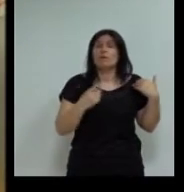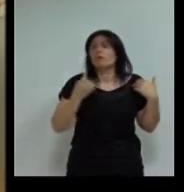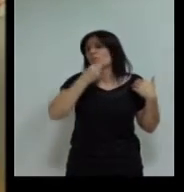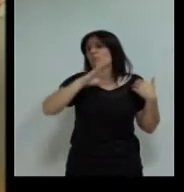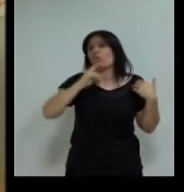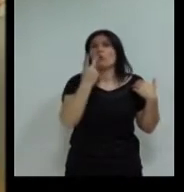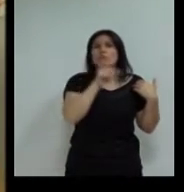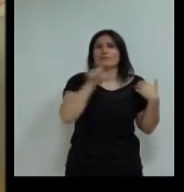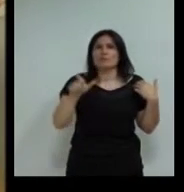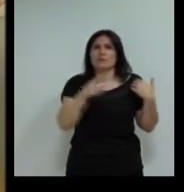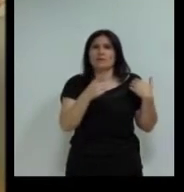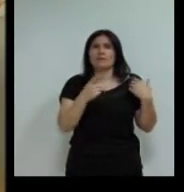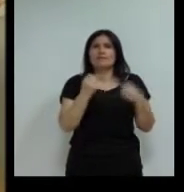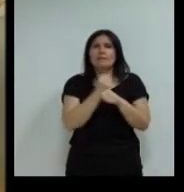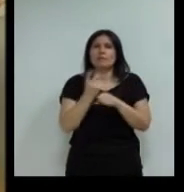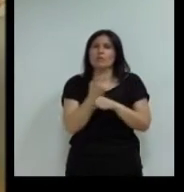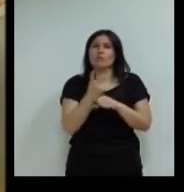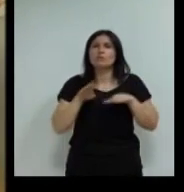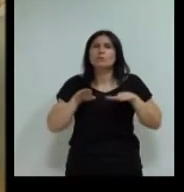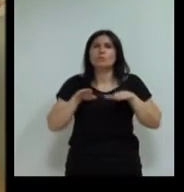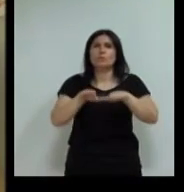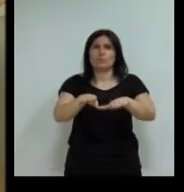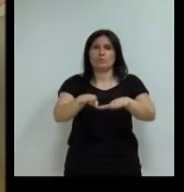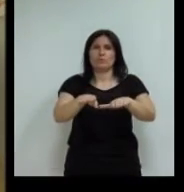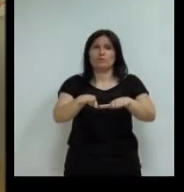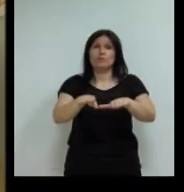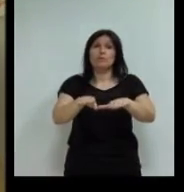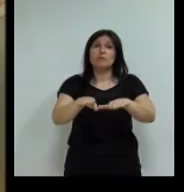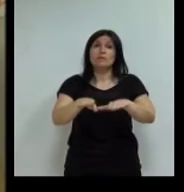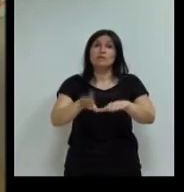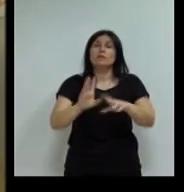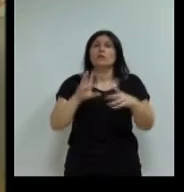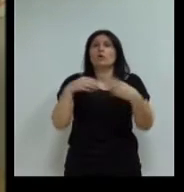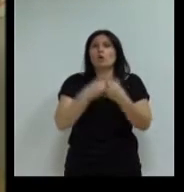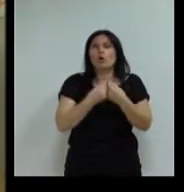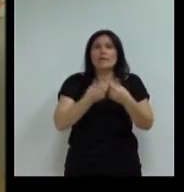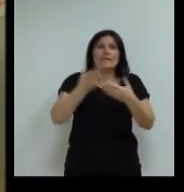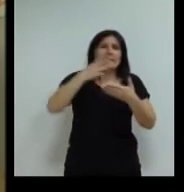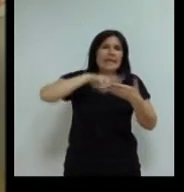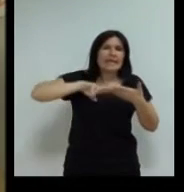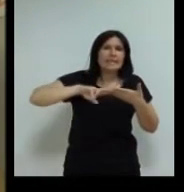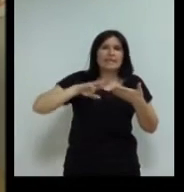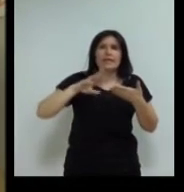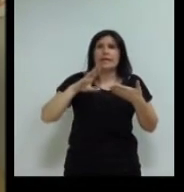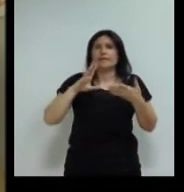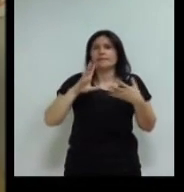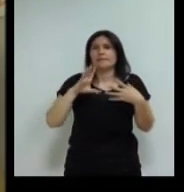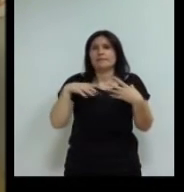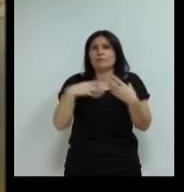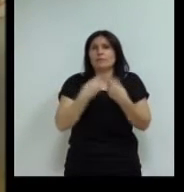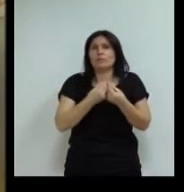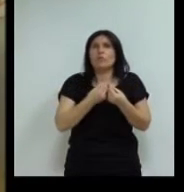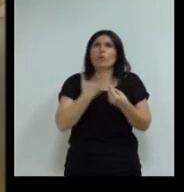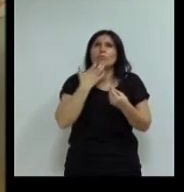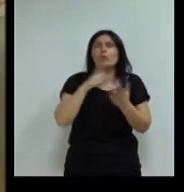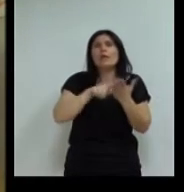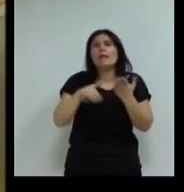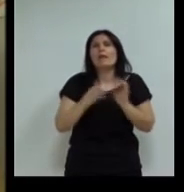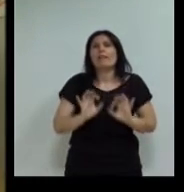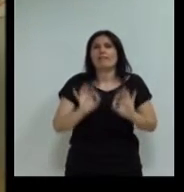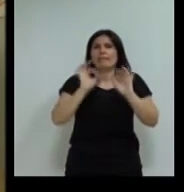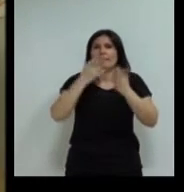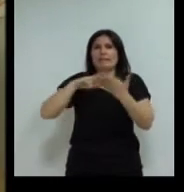por ejemplo, pudieran trabajar en paralelo. Entonces, mediante una serie de etiquetas y demás, pues digamos una especie de lenguaje de etiquetado, ¿vale?